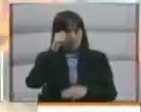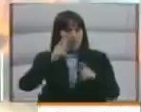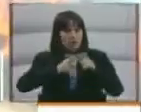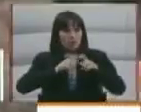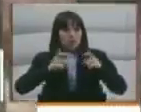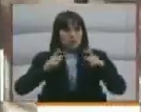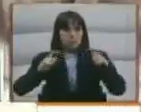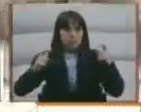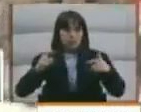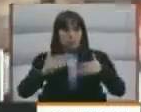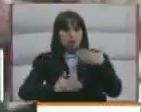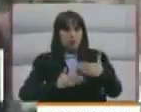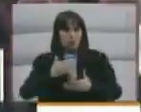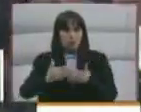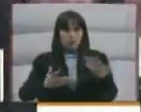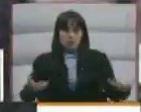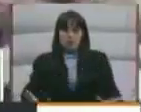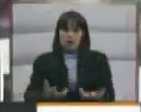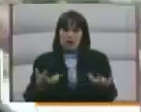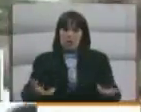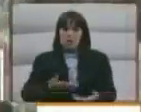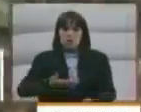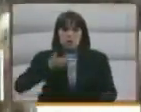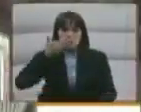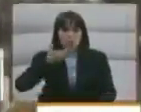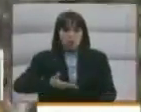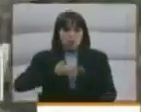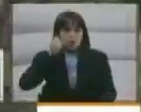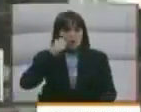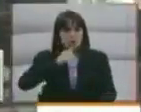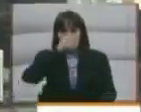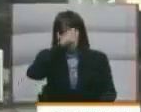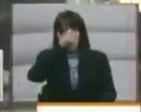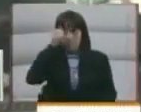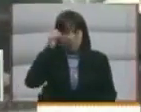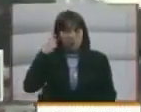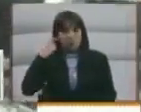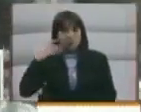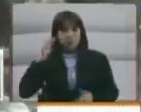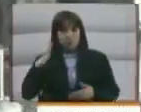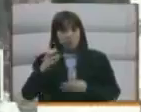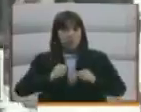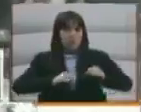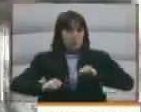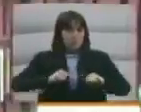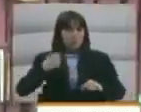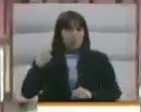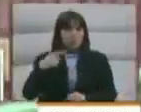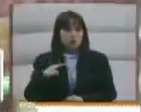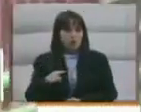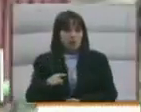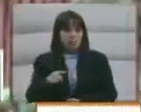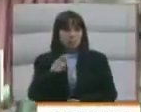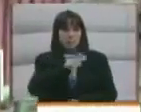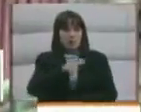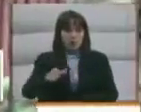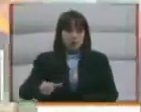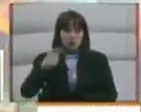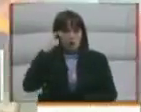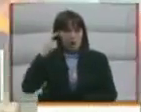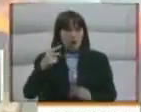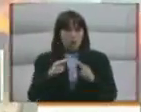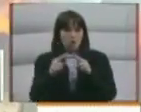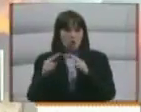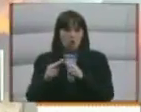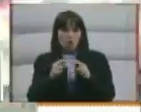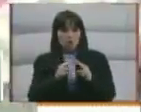poco. Tenemos sancocho los fines de semana, sábado y domingo. Es, digamos, lo que más movimiento tiene y es lo que la gente más conoce. Pero